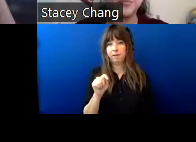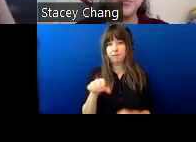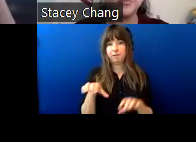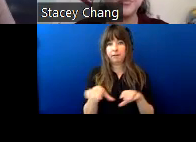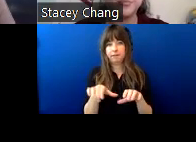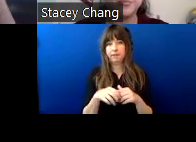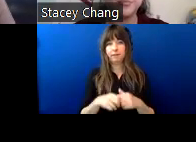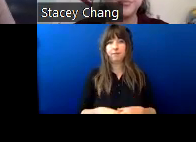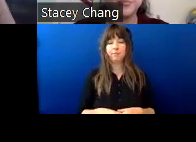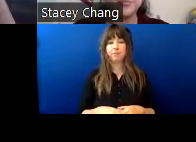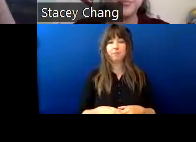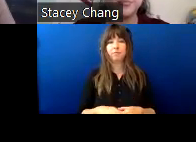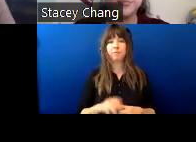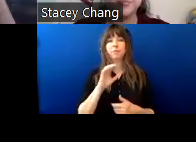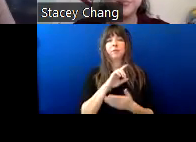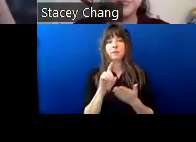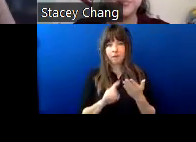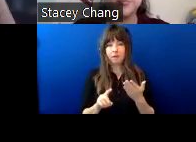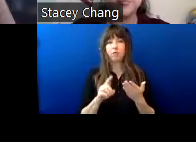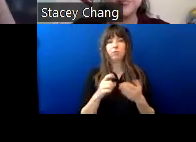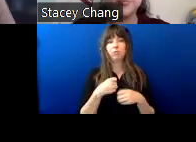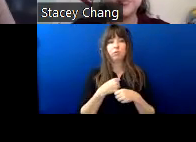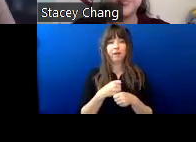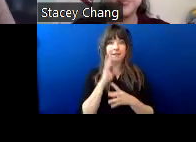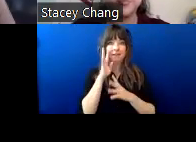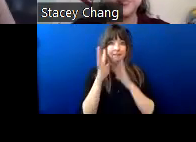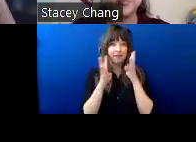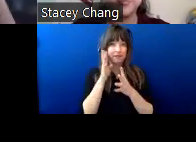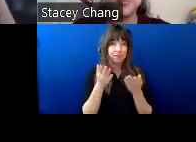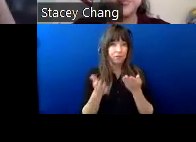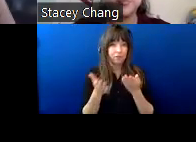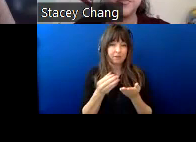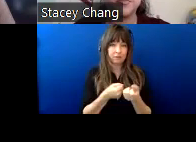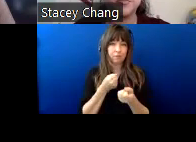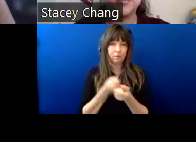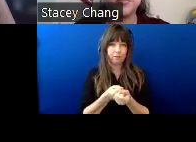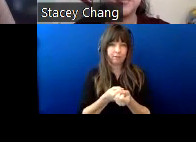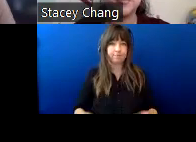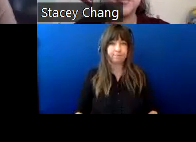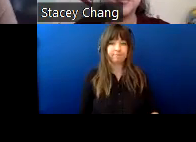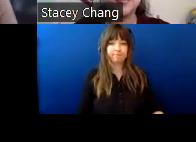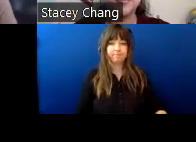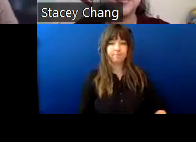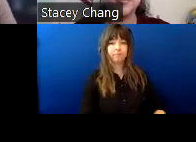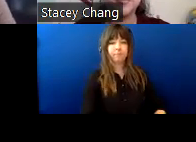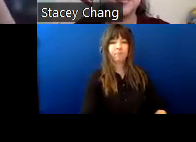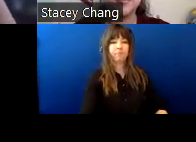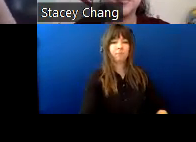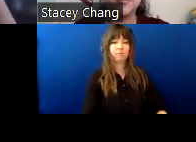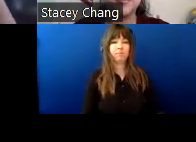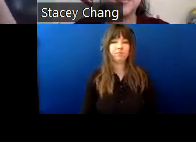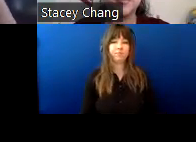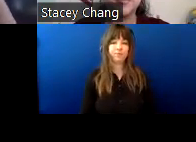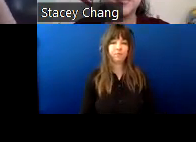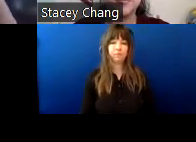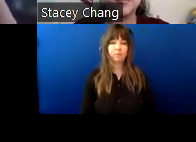y la colaboración en actividades de subvención diseñadas para innovar los